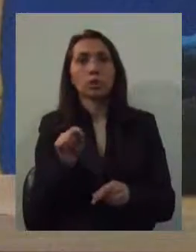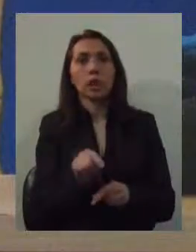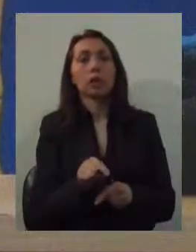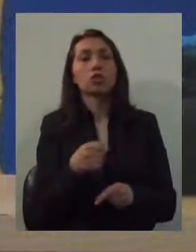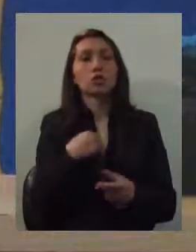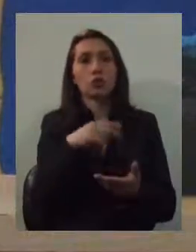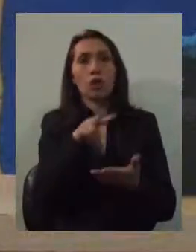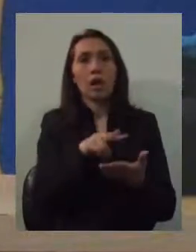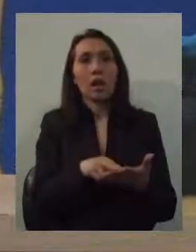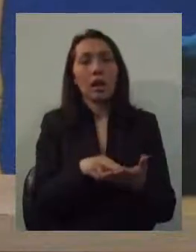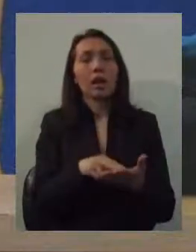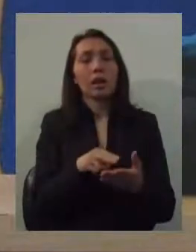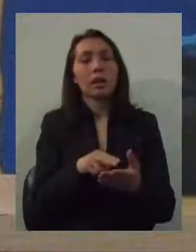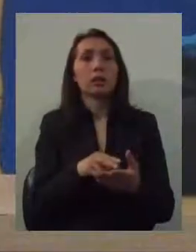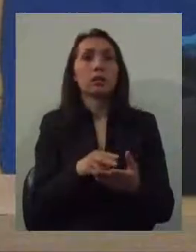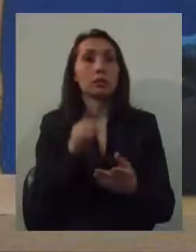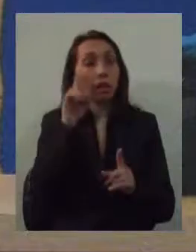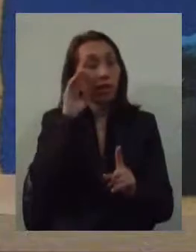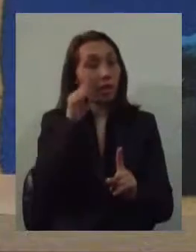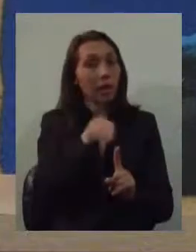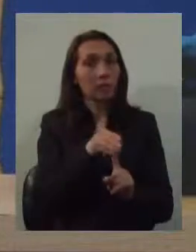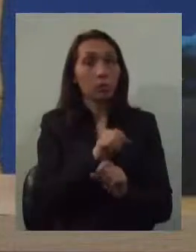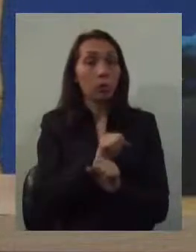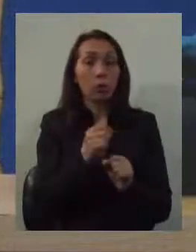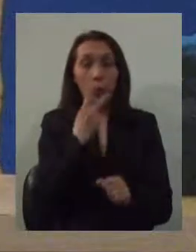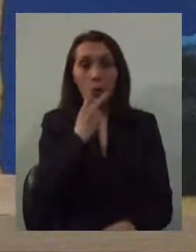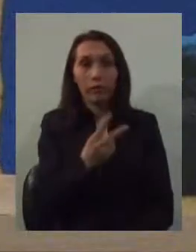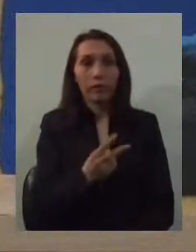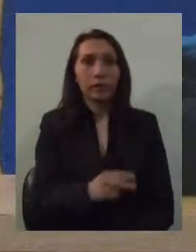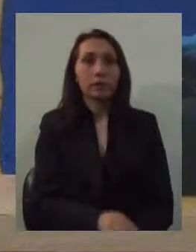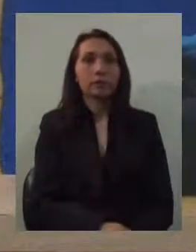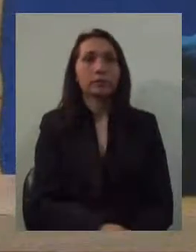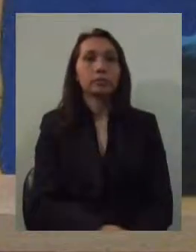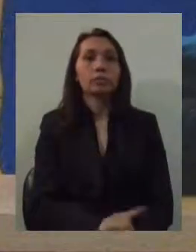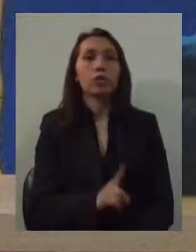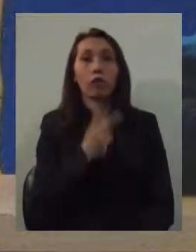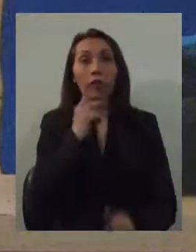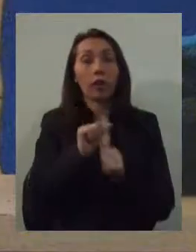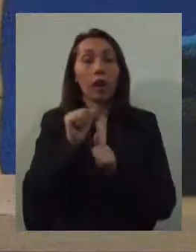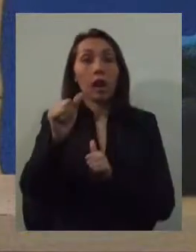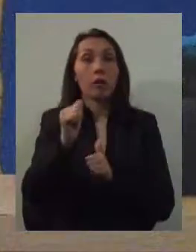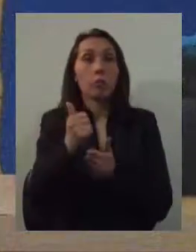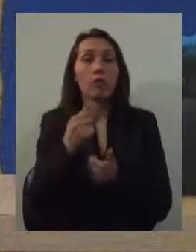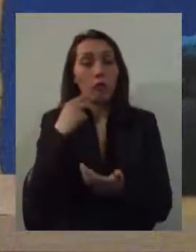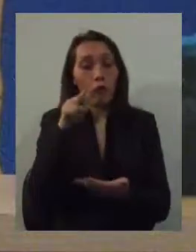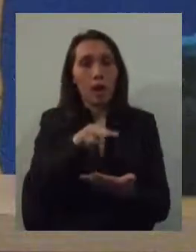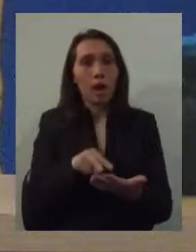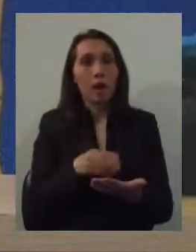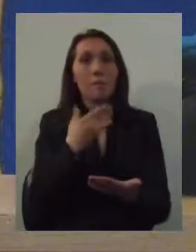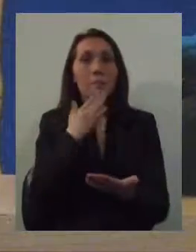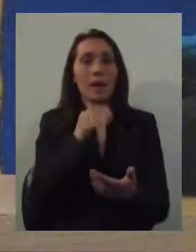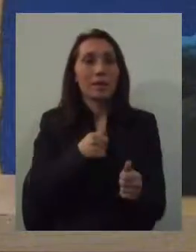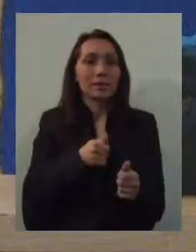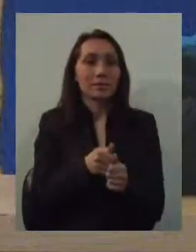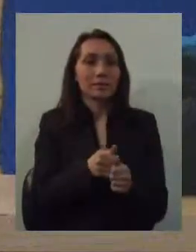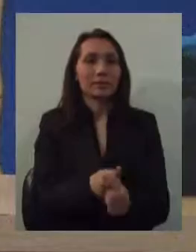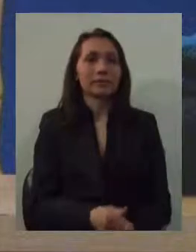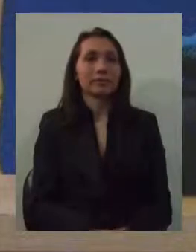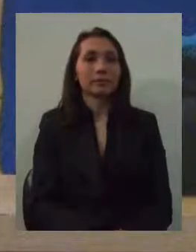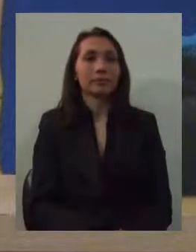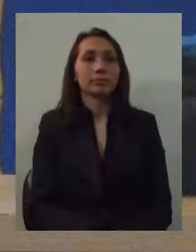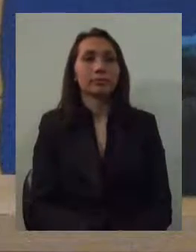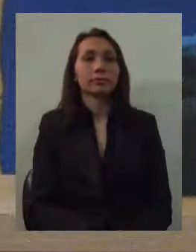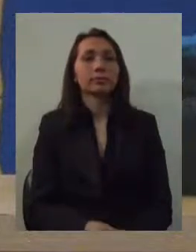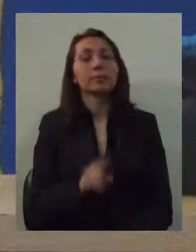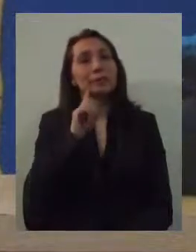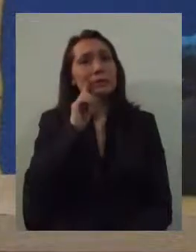leer directamente de acá porque si no, no veo. No veo allá muy, muy bien y lo veo mejor sin lentes